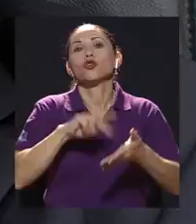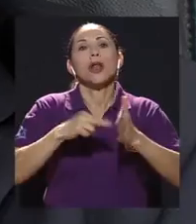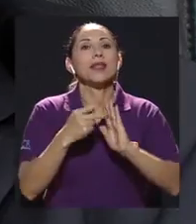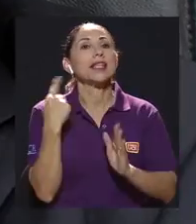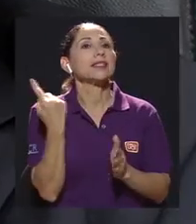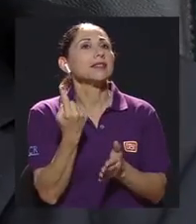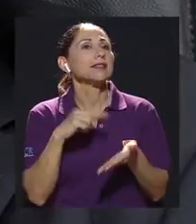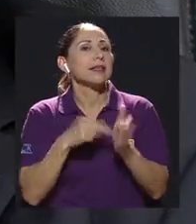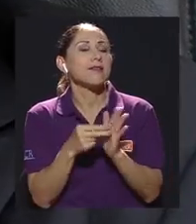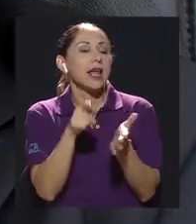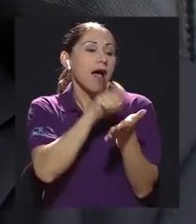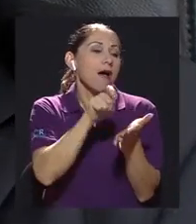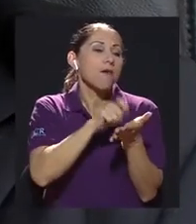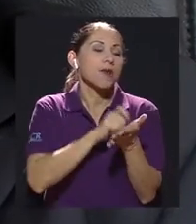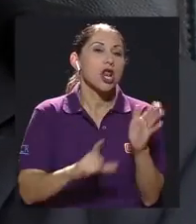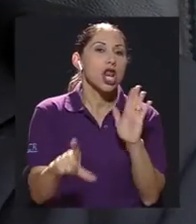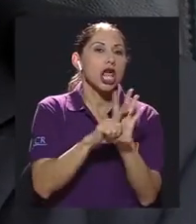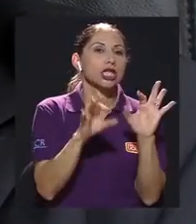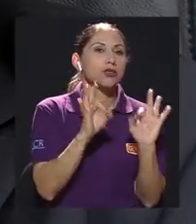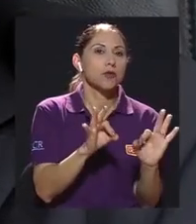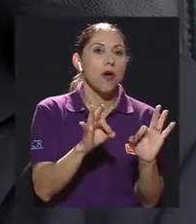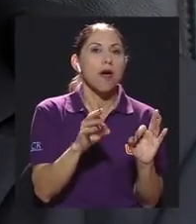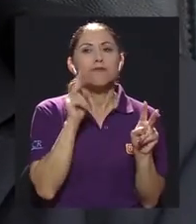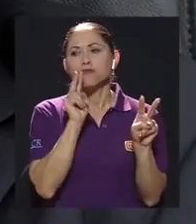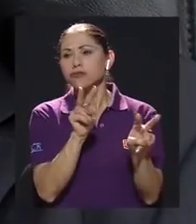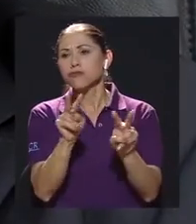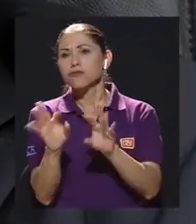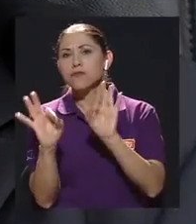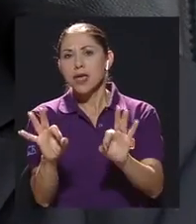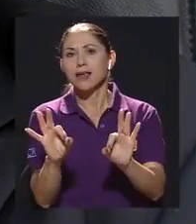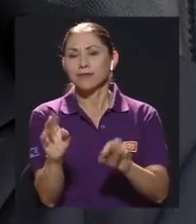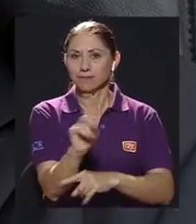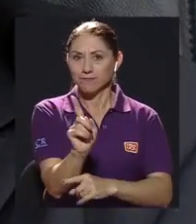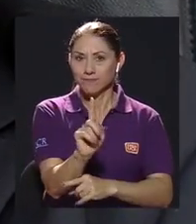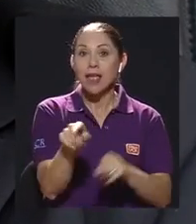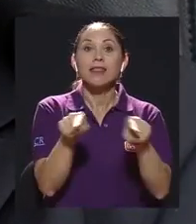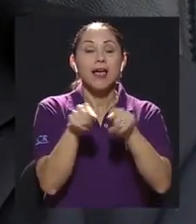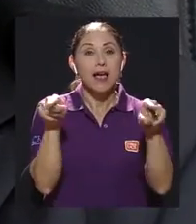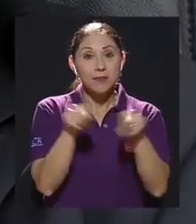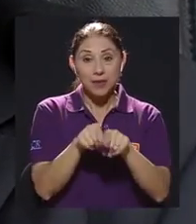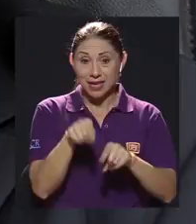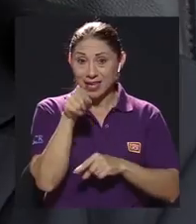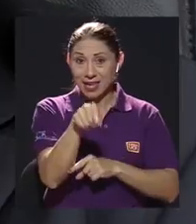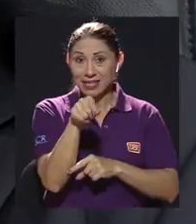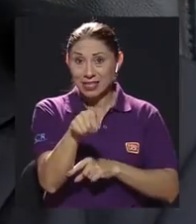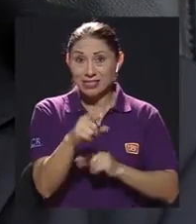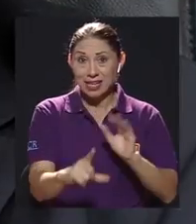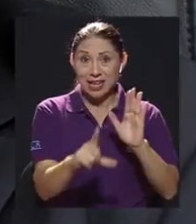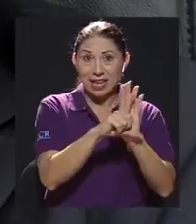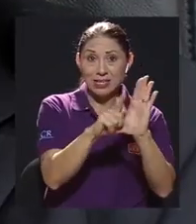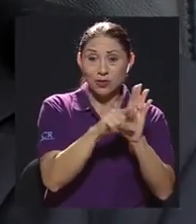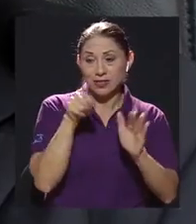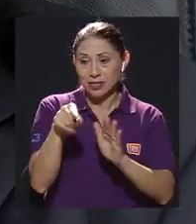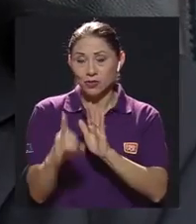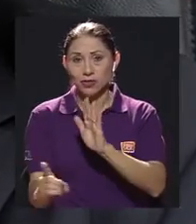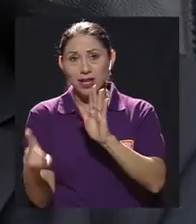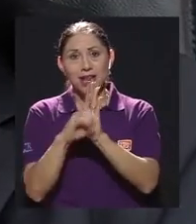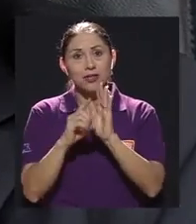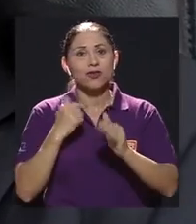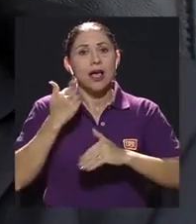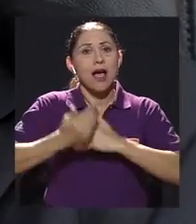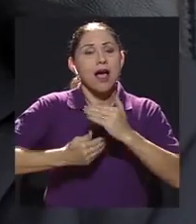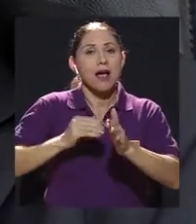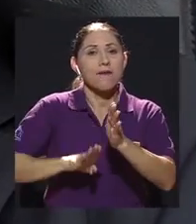leyes y que se legisle bien, es que también es el grueso de esas legislaciones y esos derechos han avanzado por